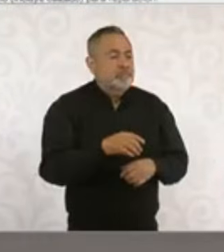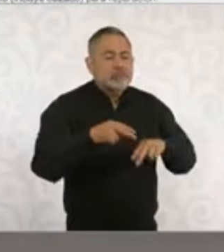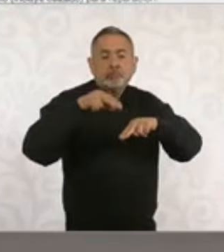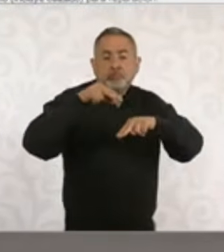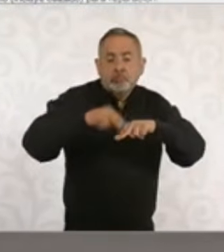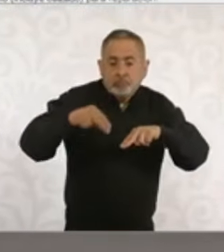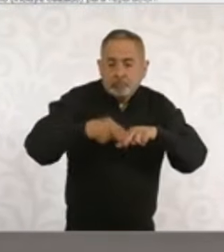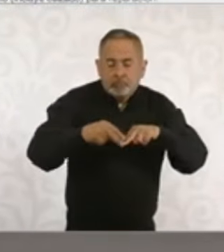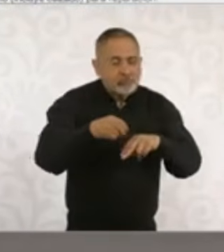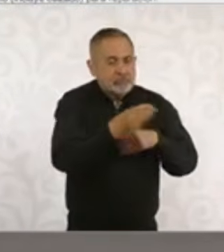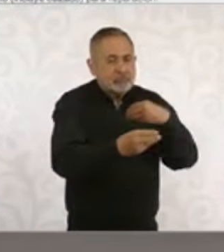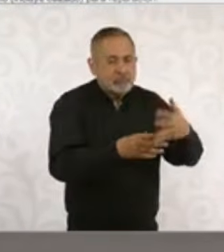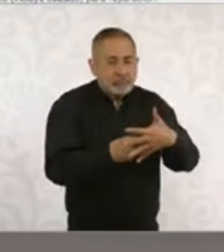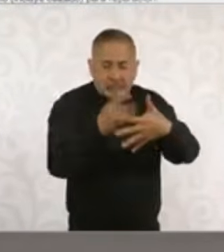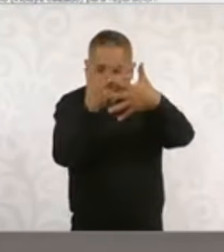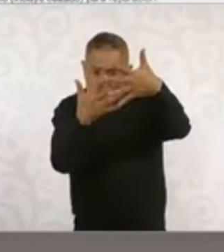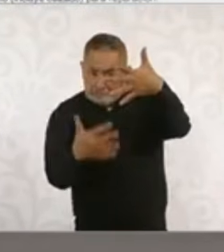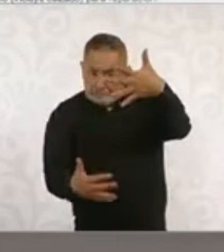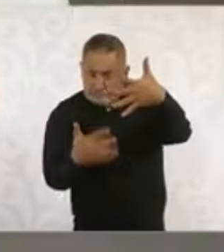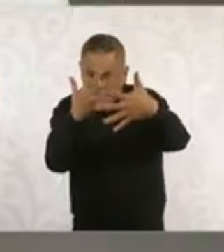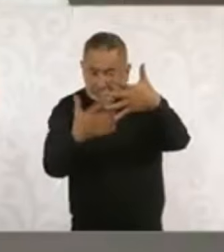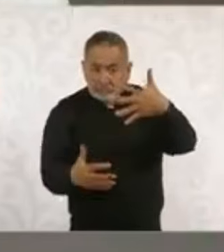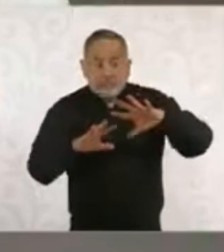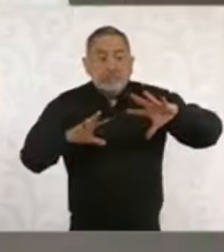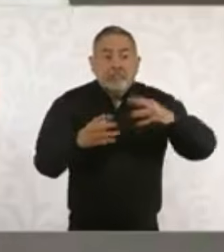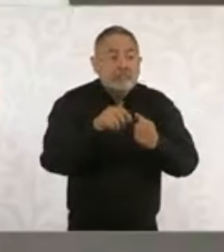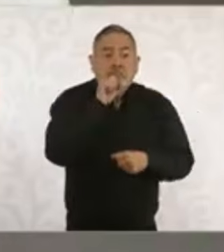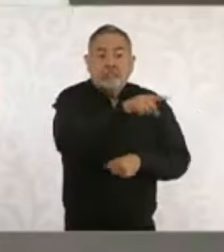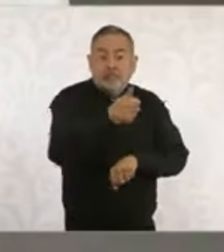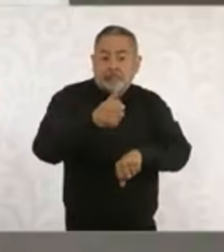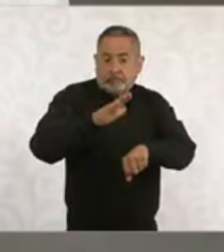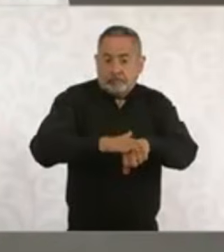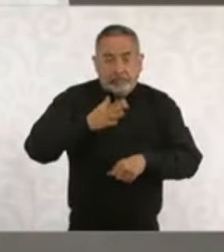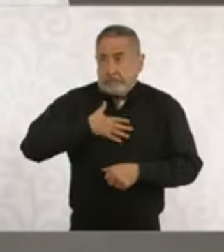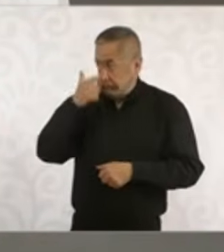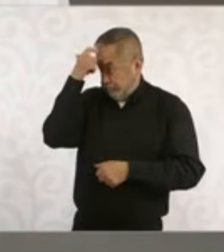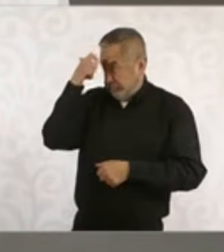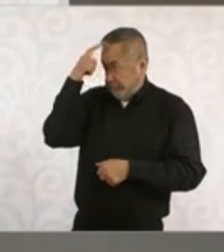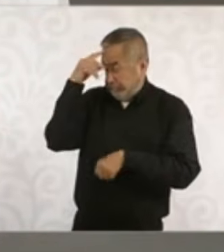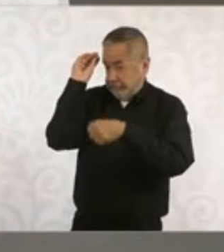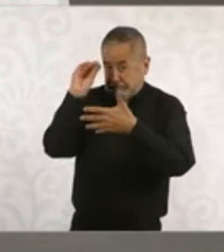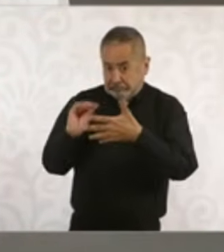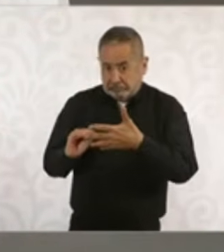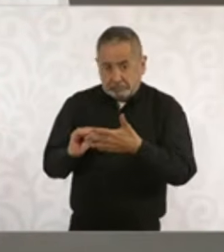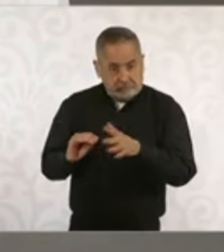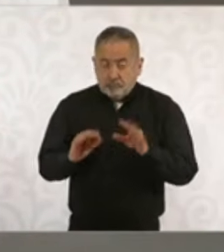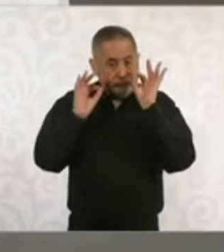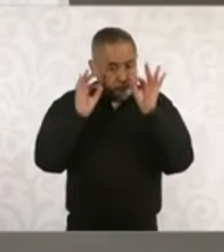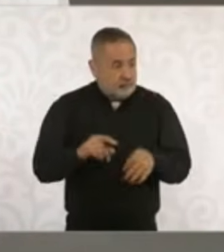boletos, cortesías. Todo esto me lo pasaron del administrativo de la Corte. No es nada que hoy…